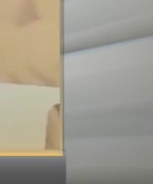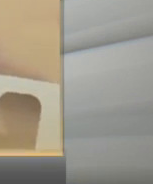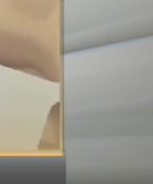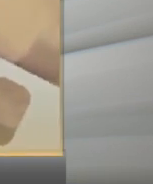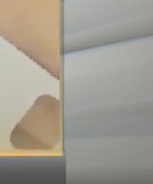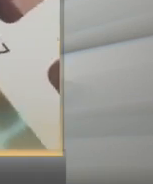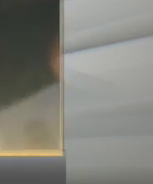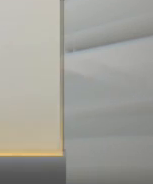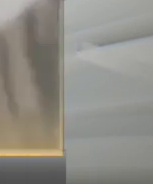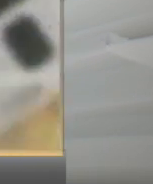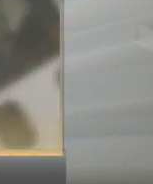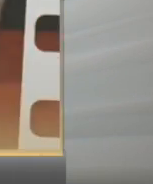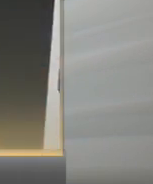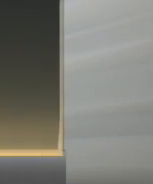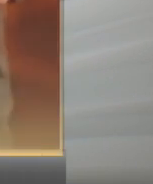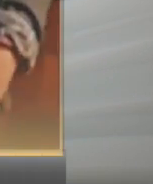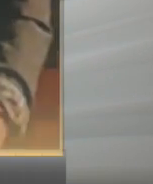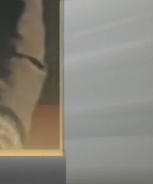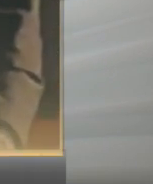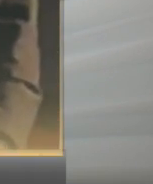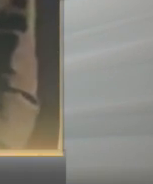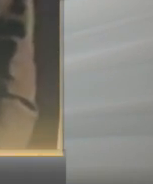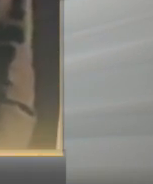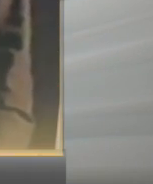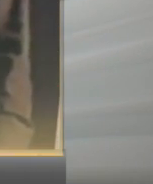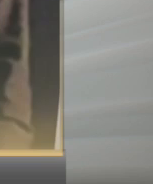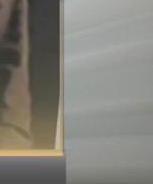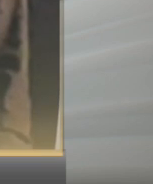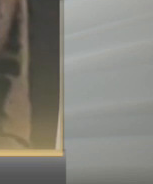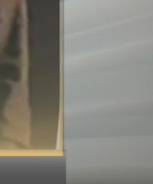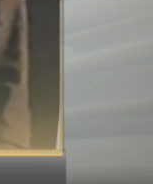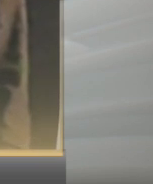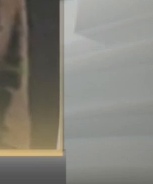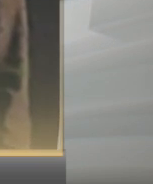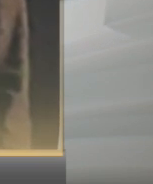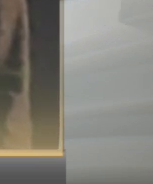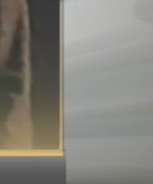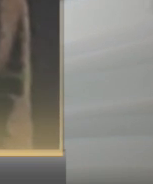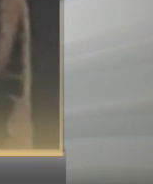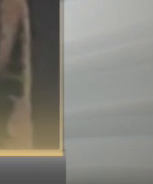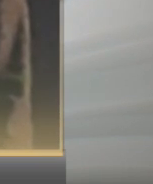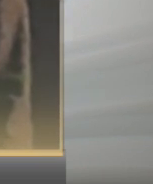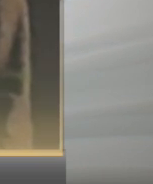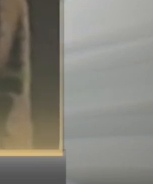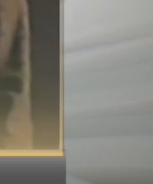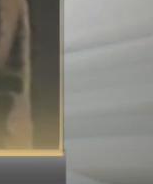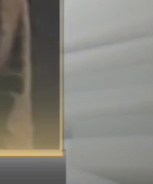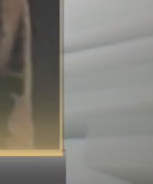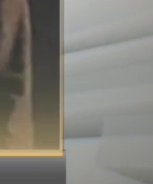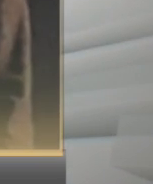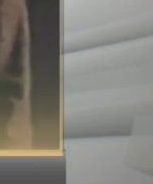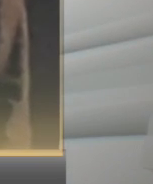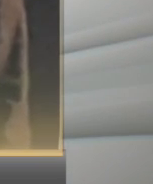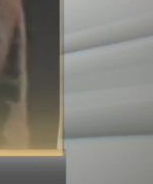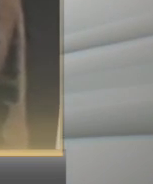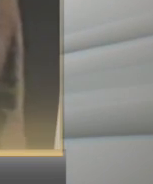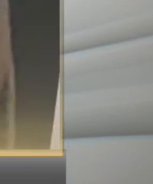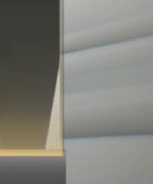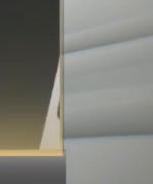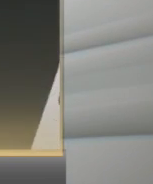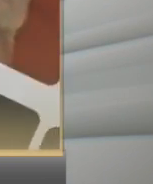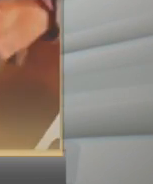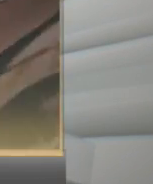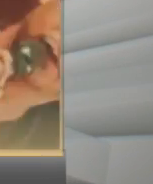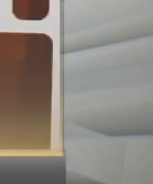al regresar le presentaremos detalles de la vida de jairo bustamante guatemalteco que sin duda está